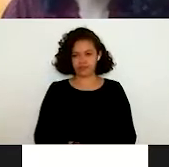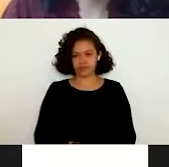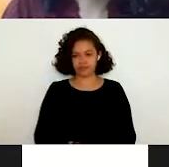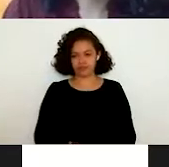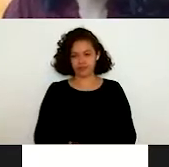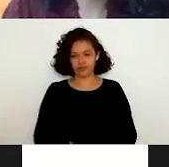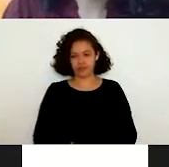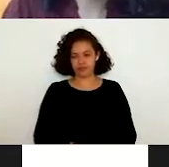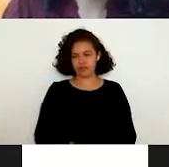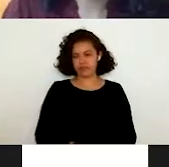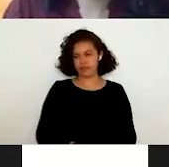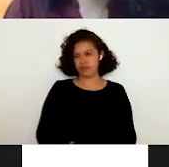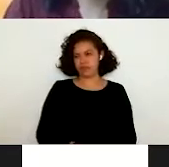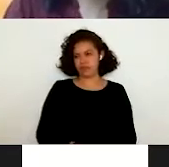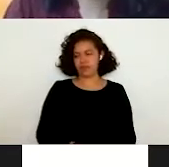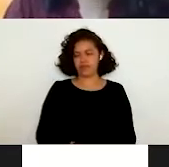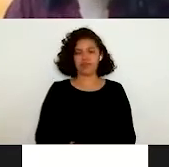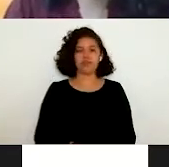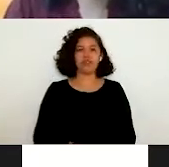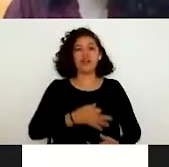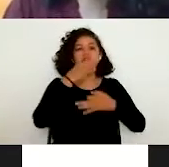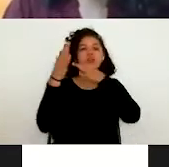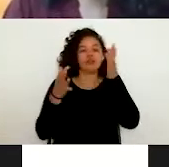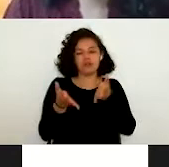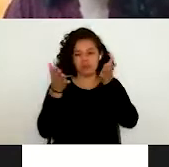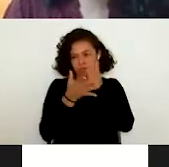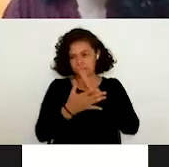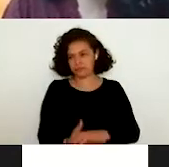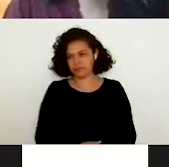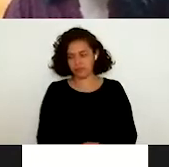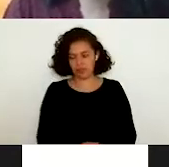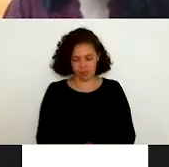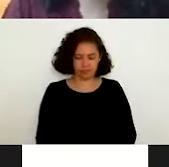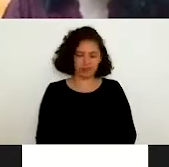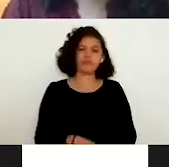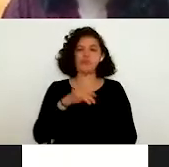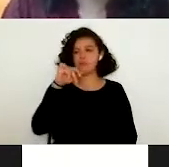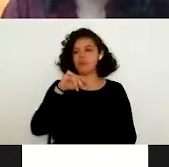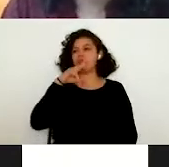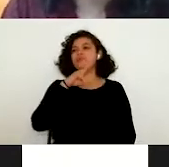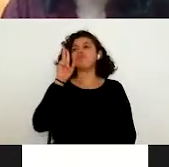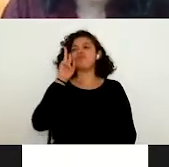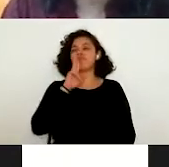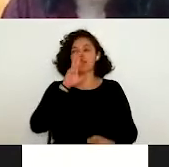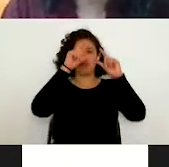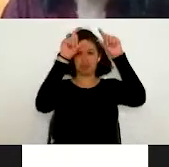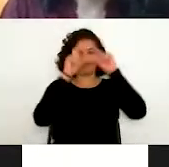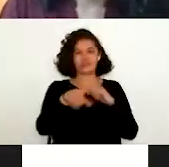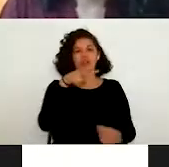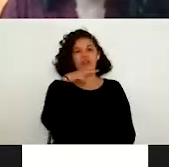en el chat, nos pone promover, exactamente, ¿no? Y acuérdense de esta pequeña fórmula, ¿no? Tener el